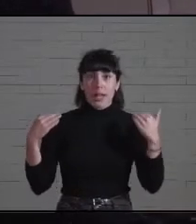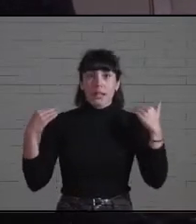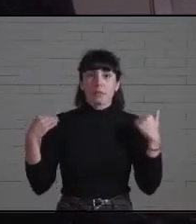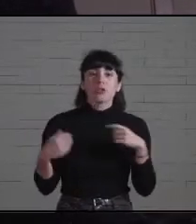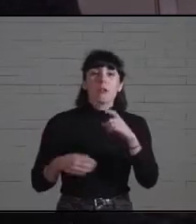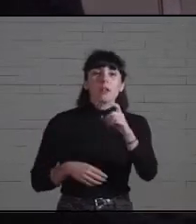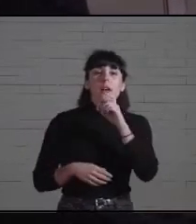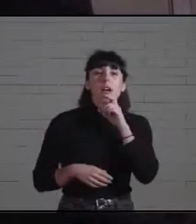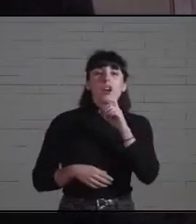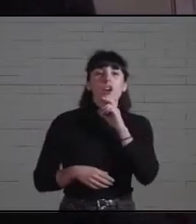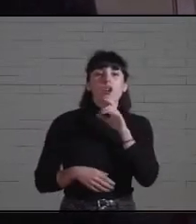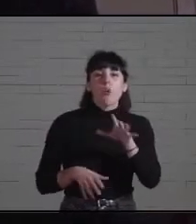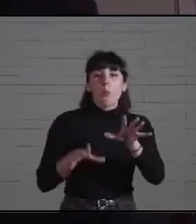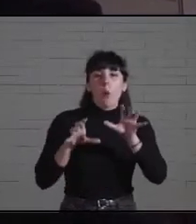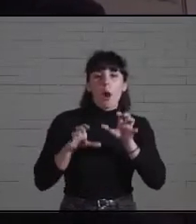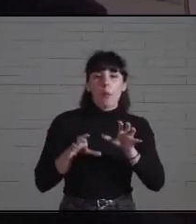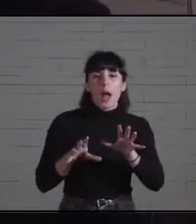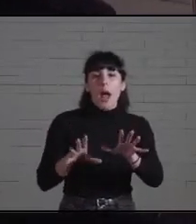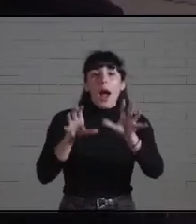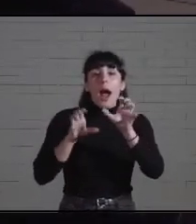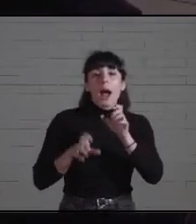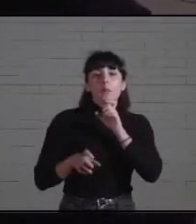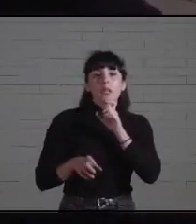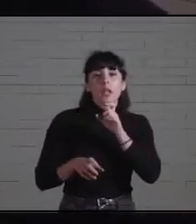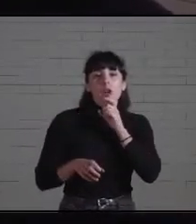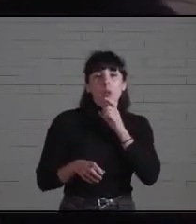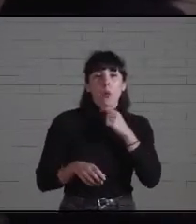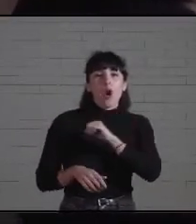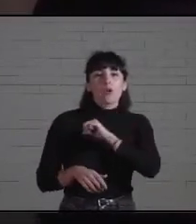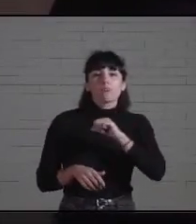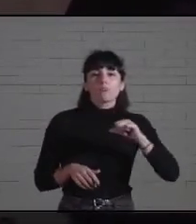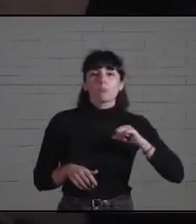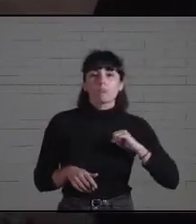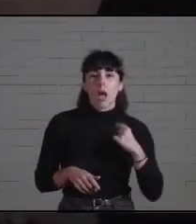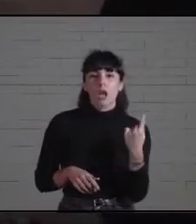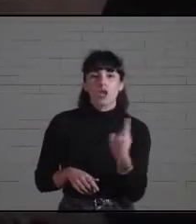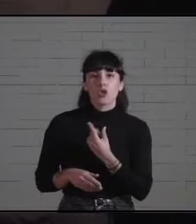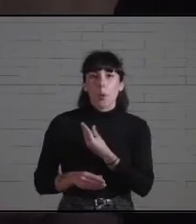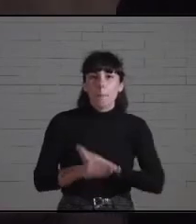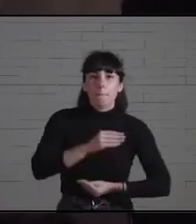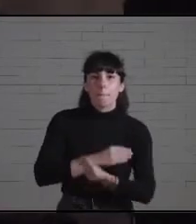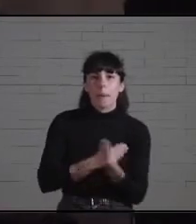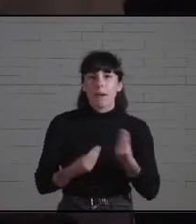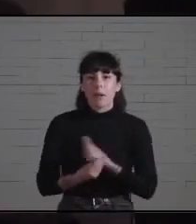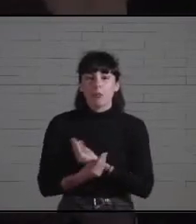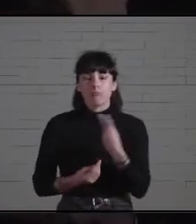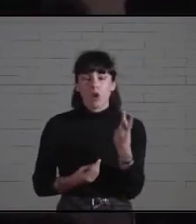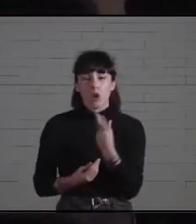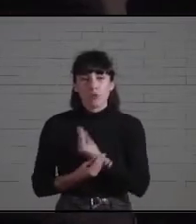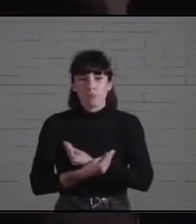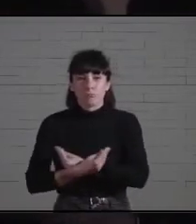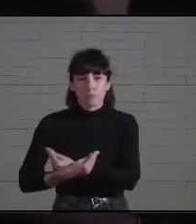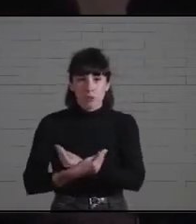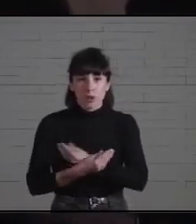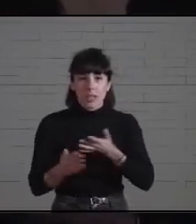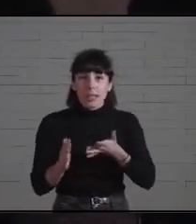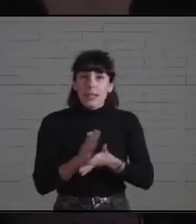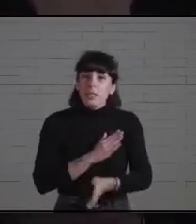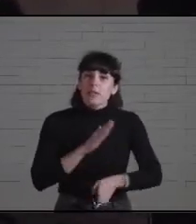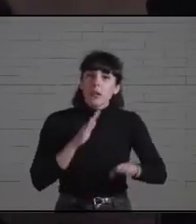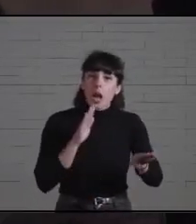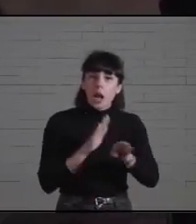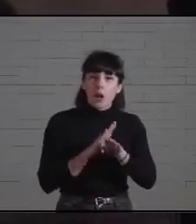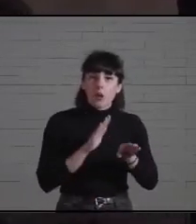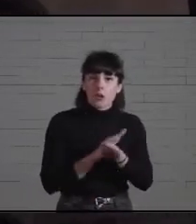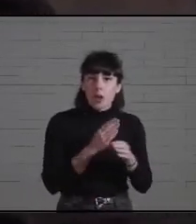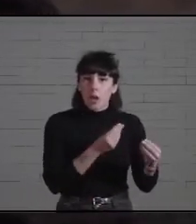autónoma con la criatura en casa, ¿no? Entonces, esta prevalencia del uso conjunto tiene ese